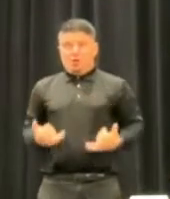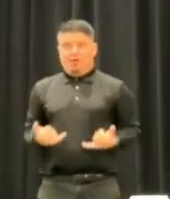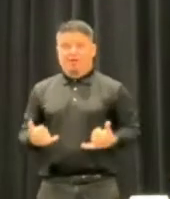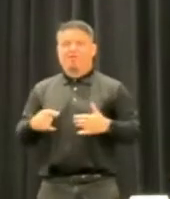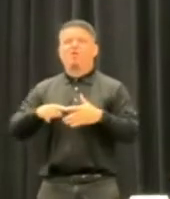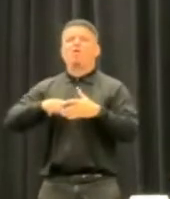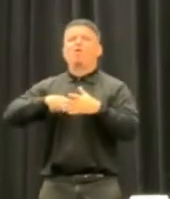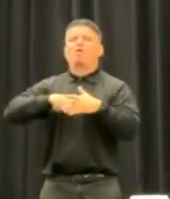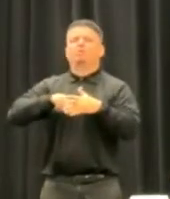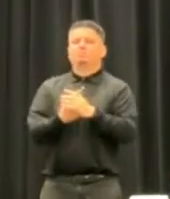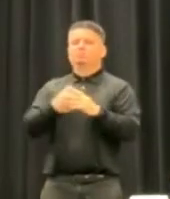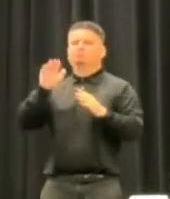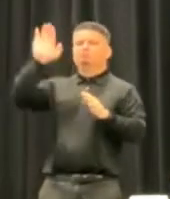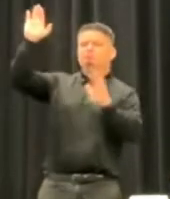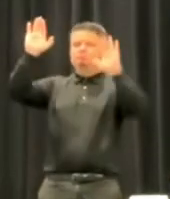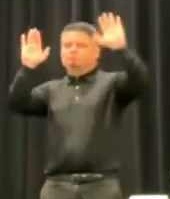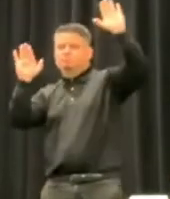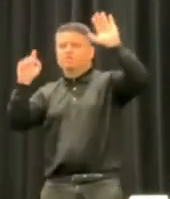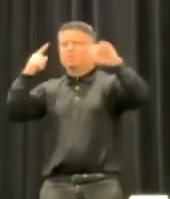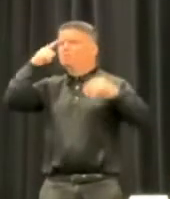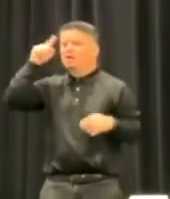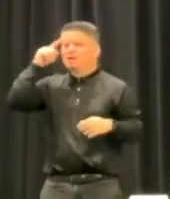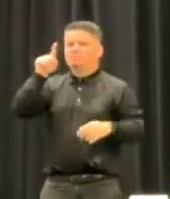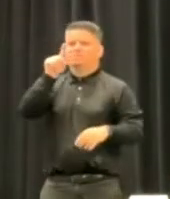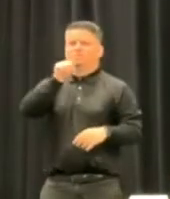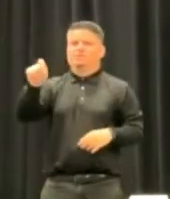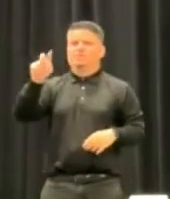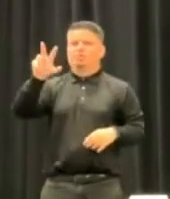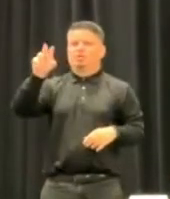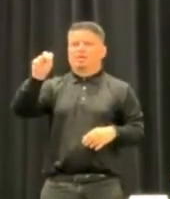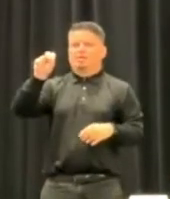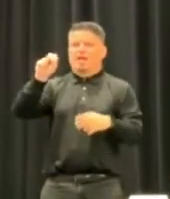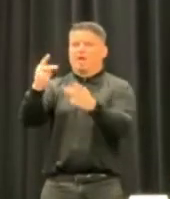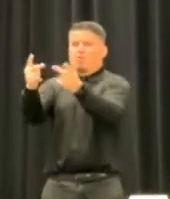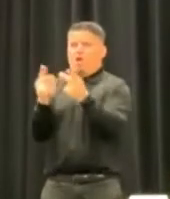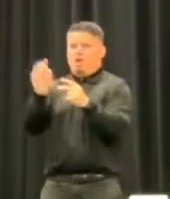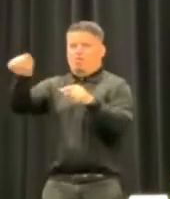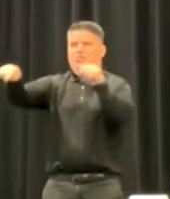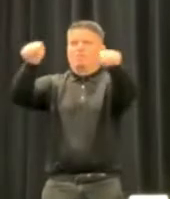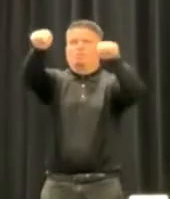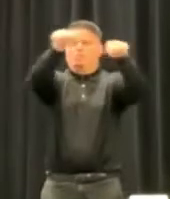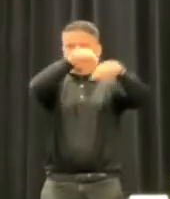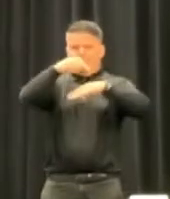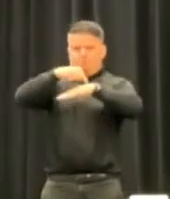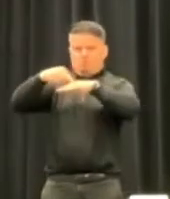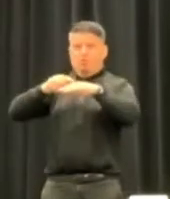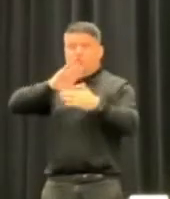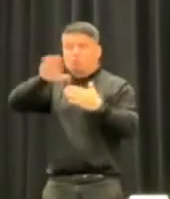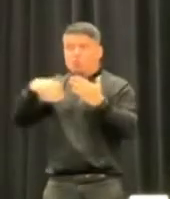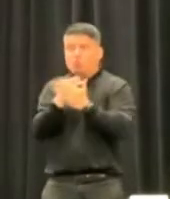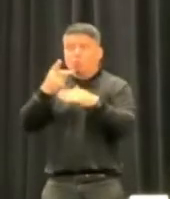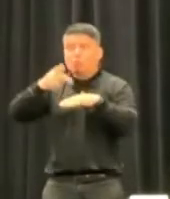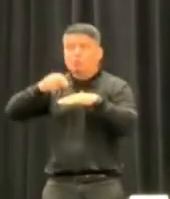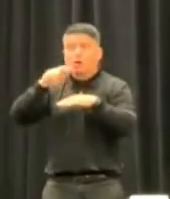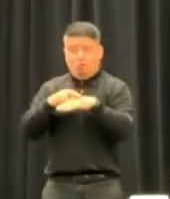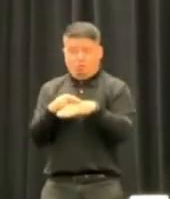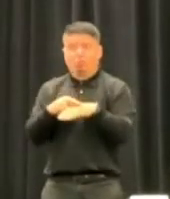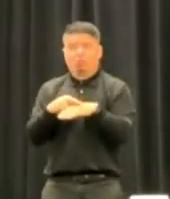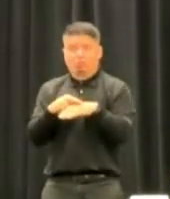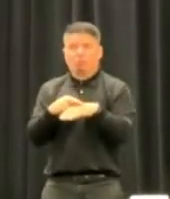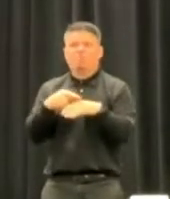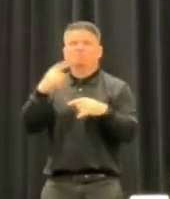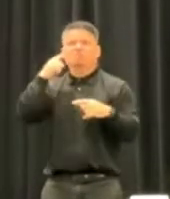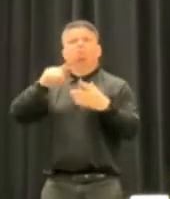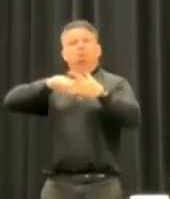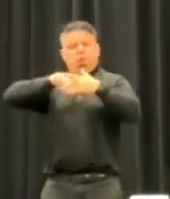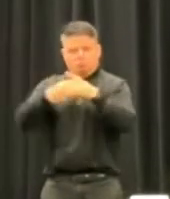impacta a 32 municipios en toda área en todas las áreas de puerto rico para poder comenzar